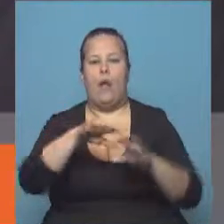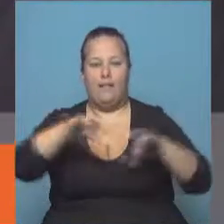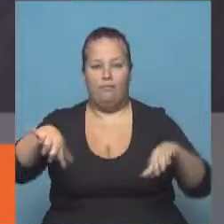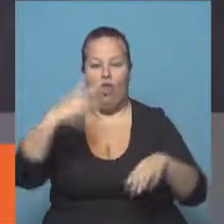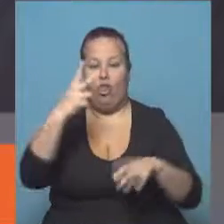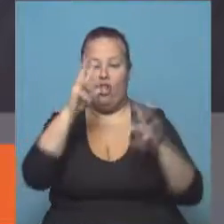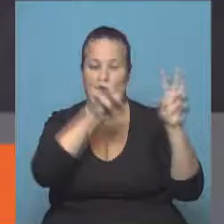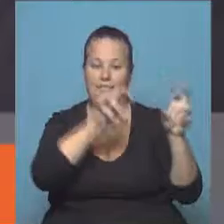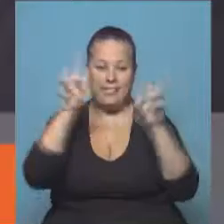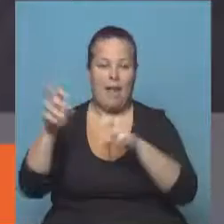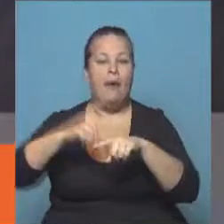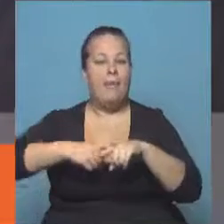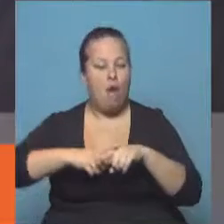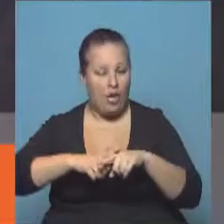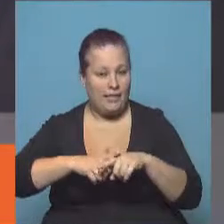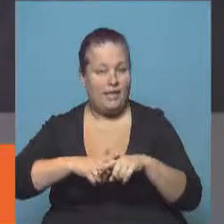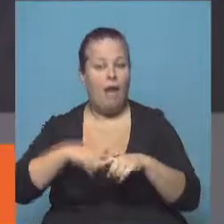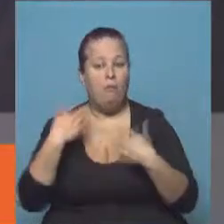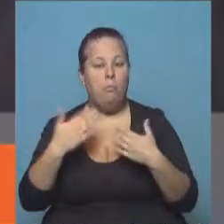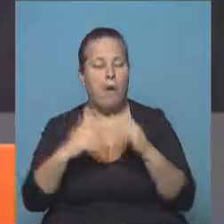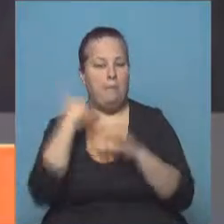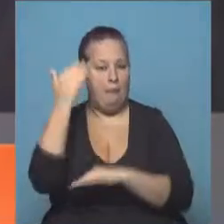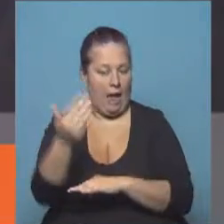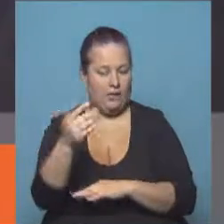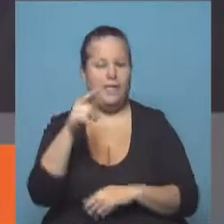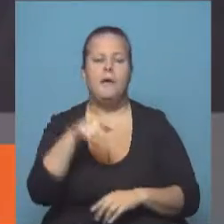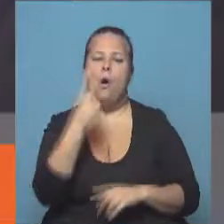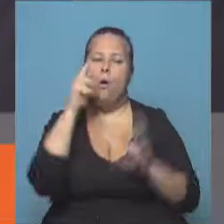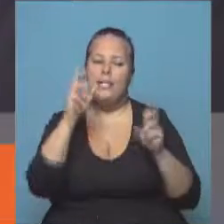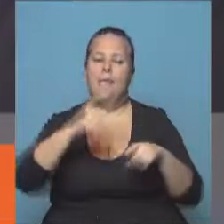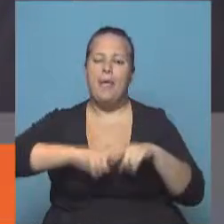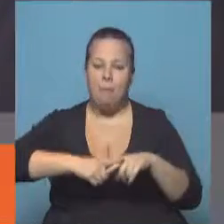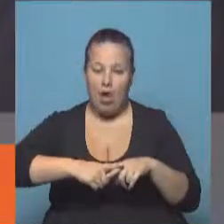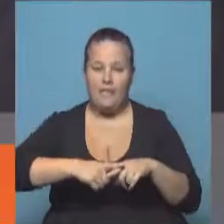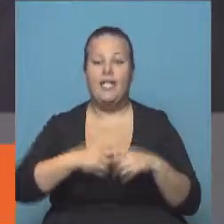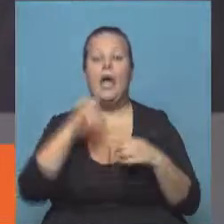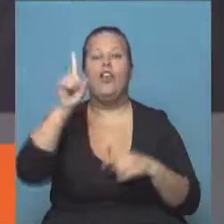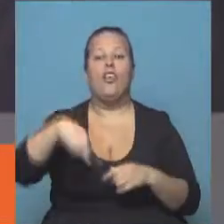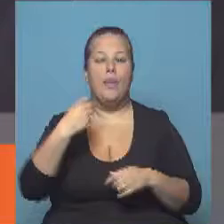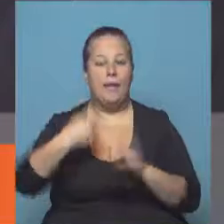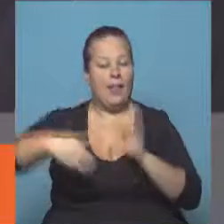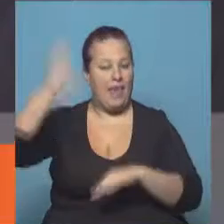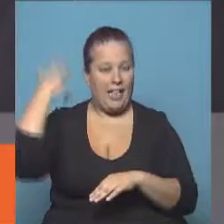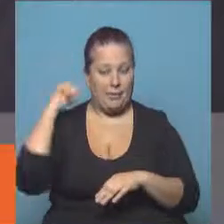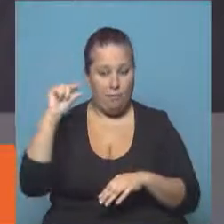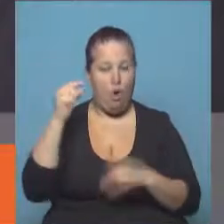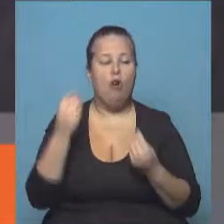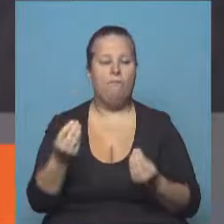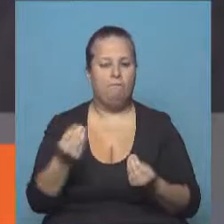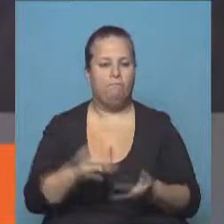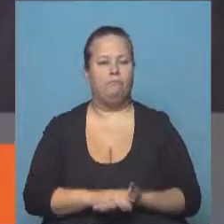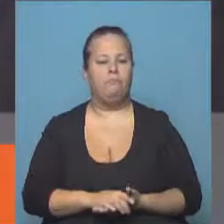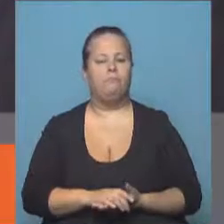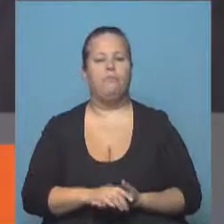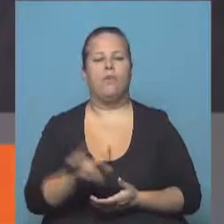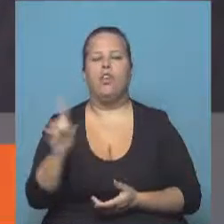dos concepciones de la política pueda ser superado. Hay una concepción de la política entonces que proviene del pasado reciente que dice